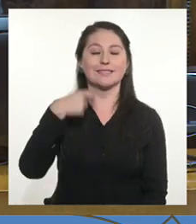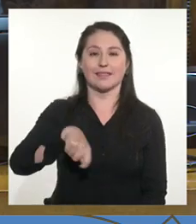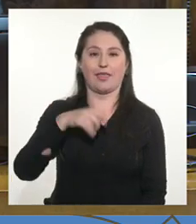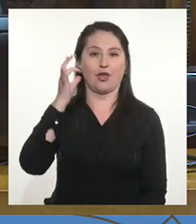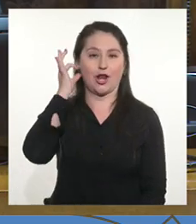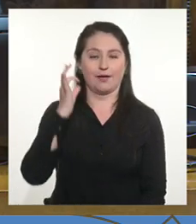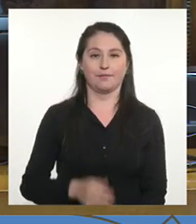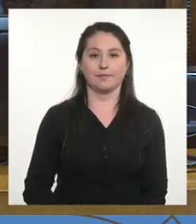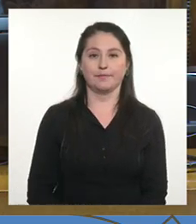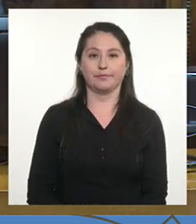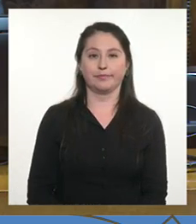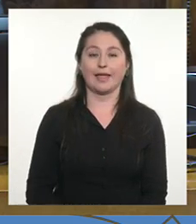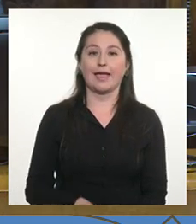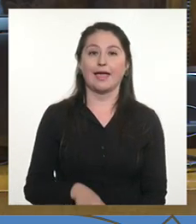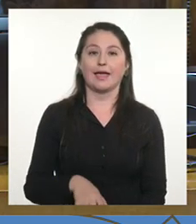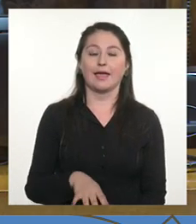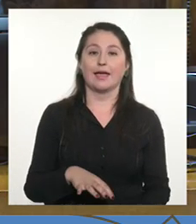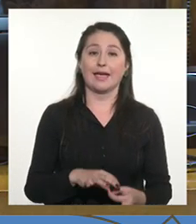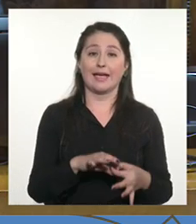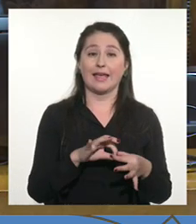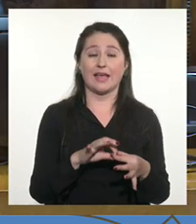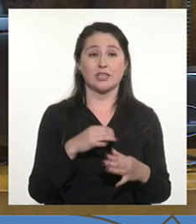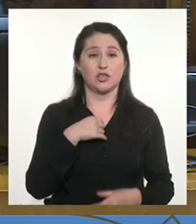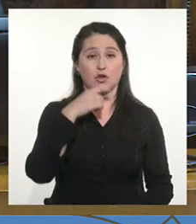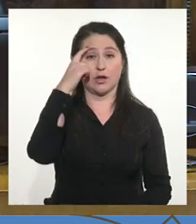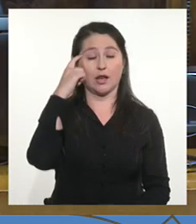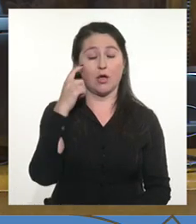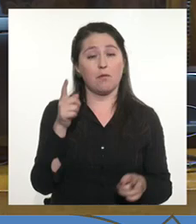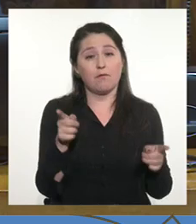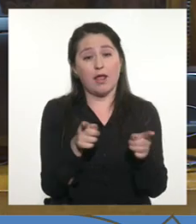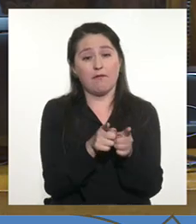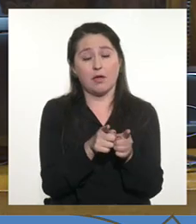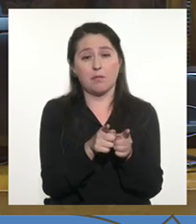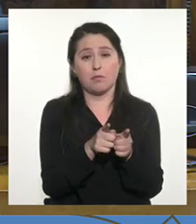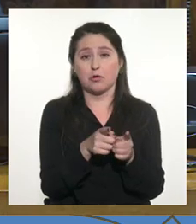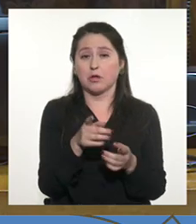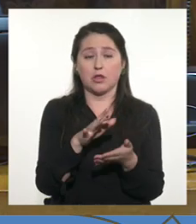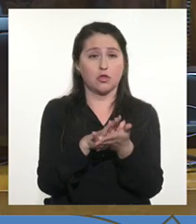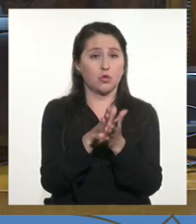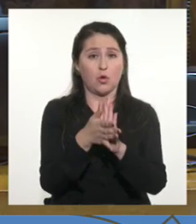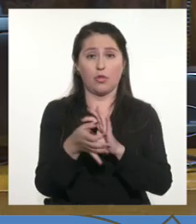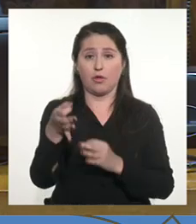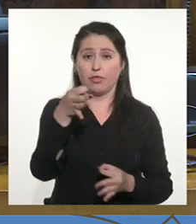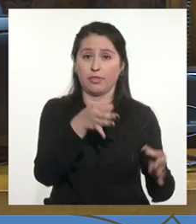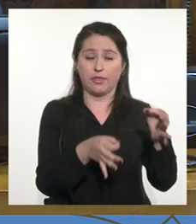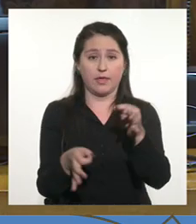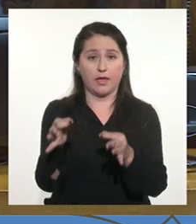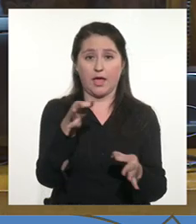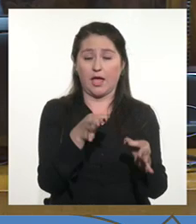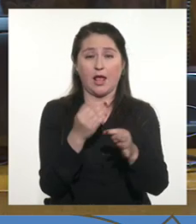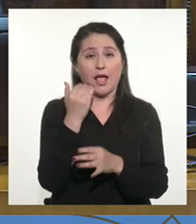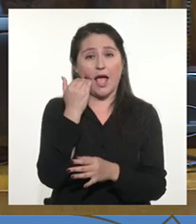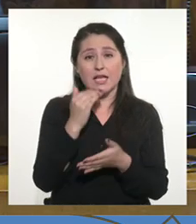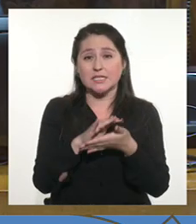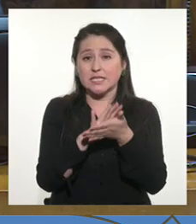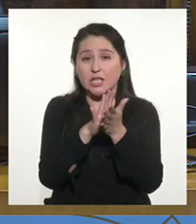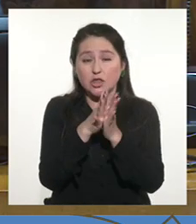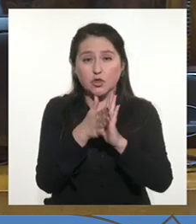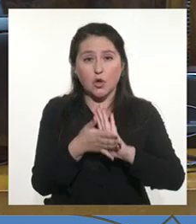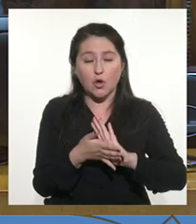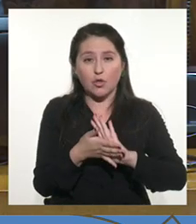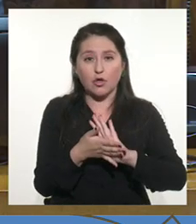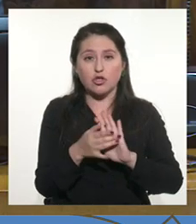gracias presidente muy breve porque creo que ya en este hemiciclo se ha dicho casi todo lo que hay que decir